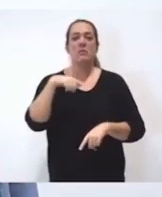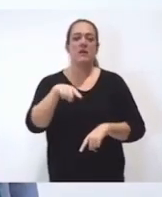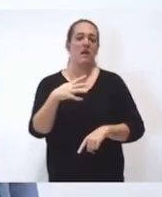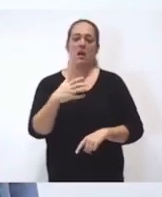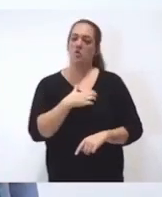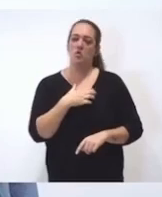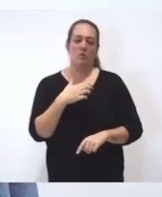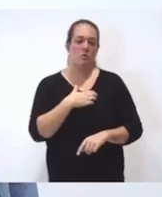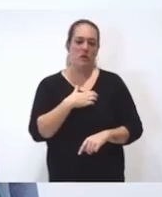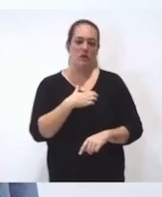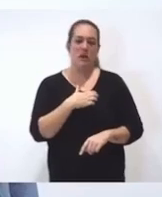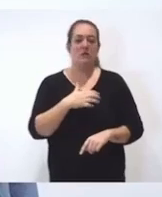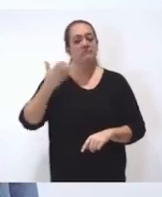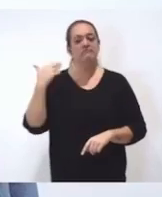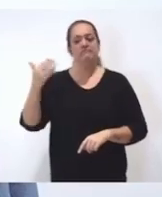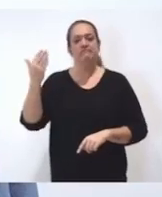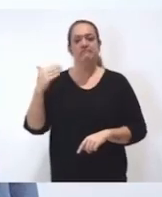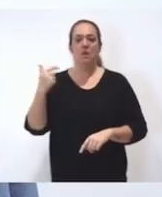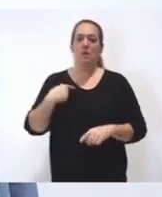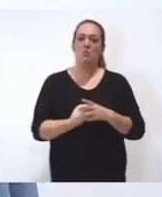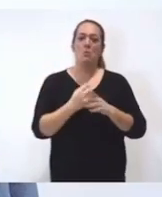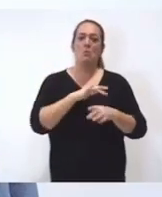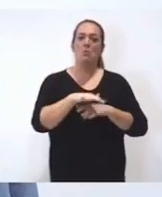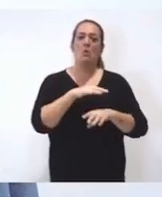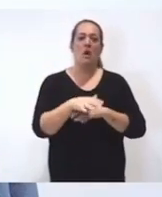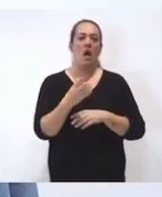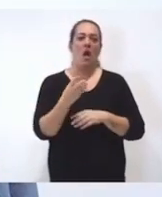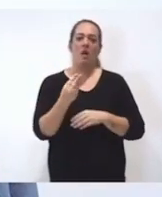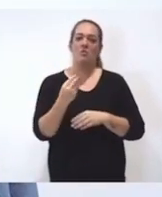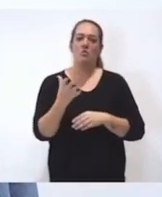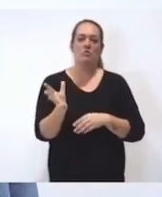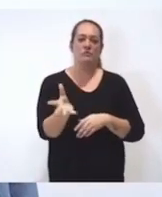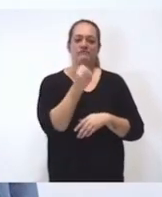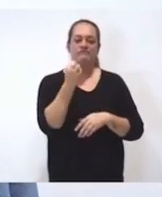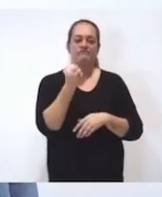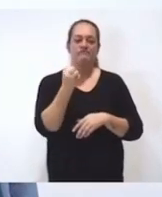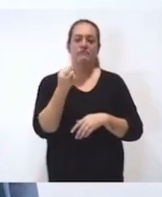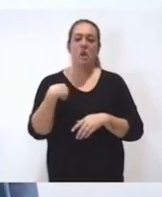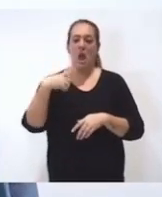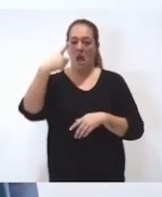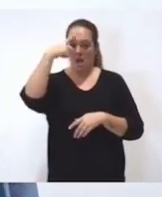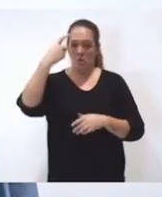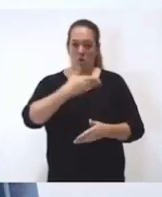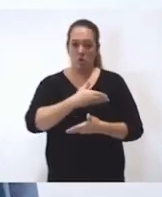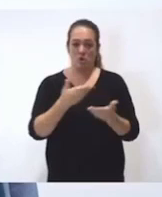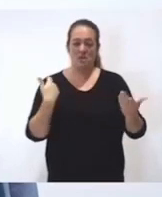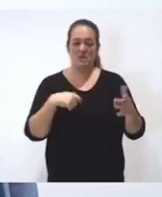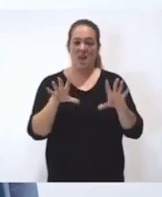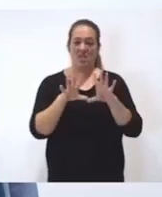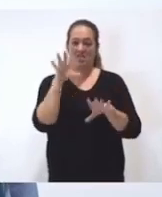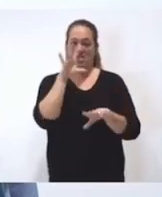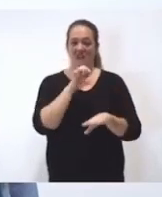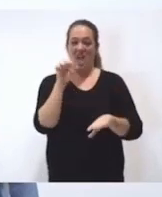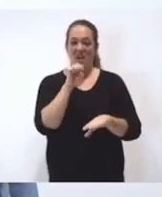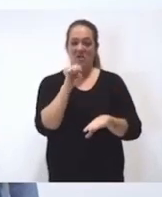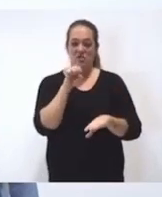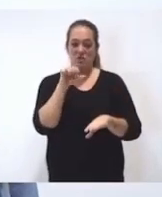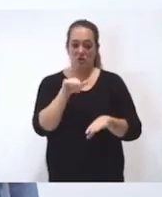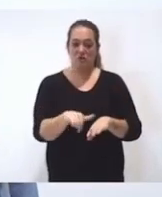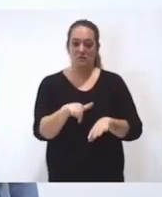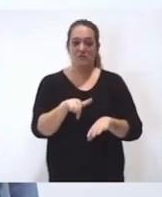Y de lo que teníamos, mucho se lo llevó el volcán. Y les recuerdo de ustedes que hace más de diez años que este partido no